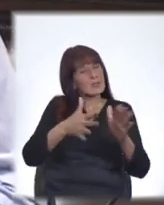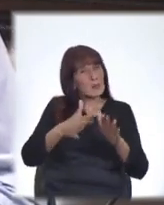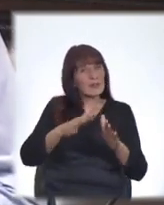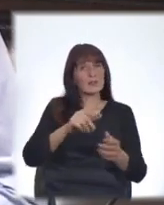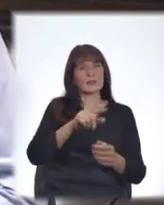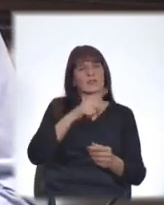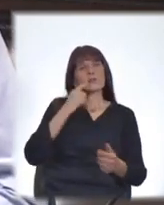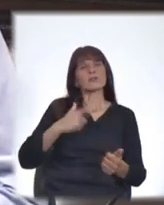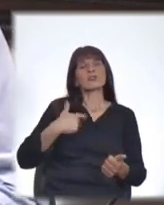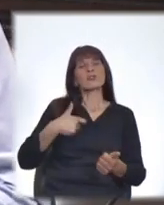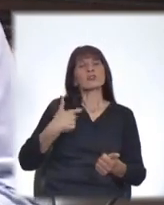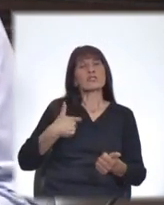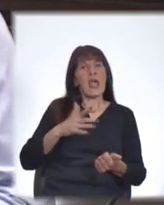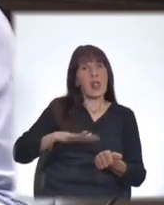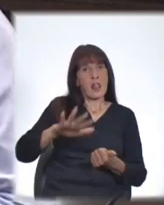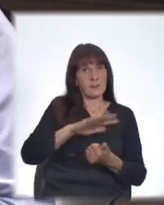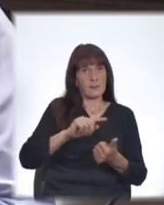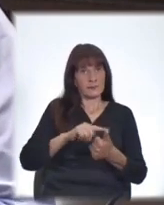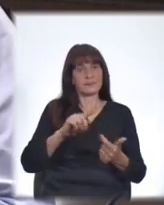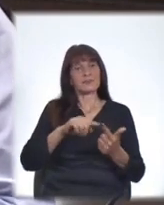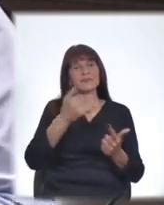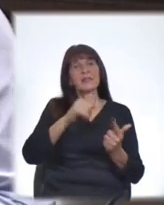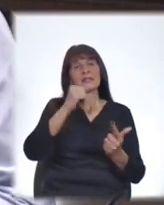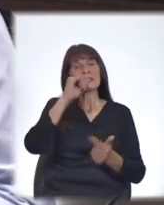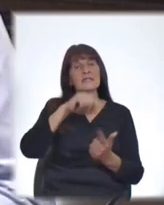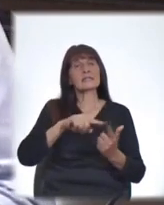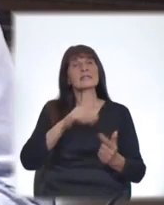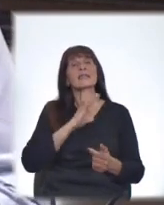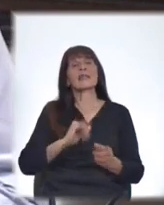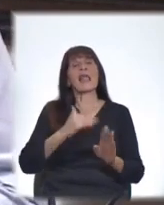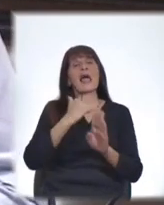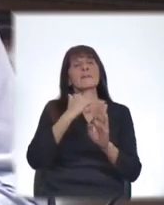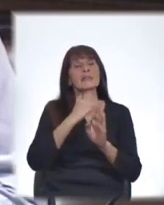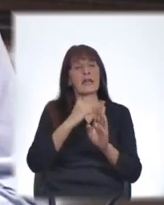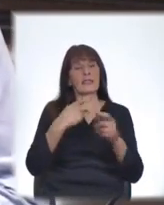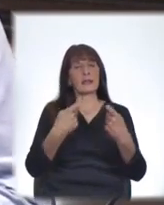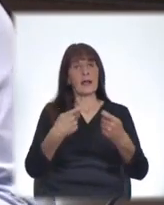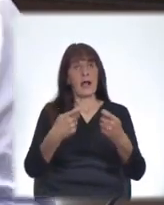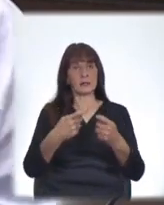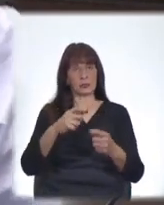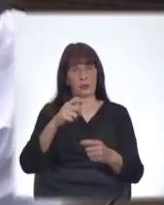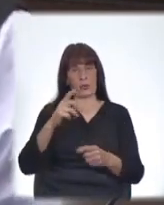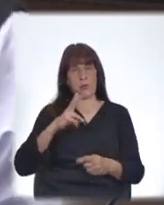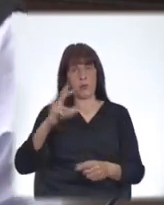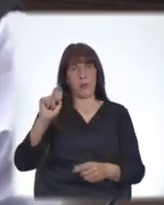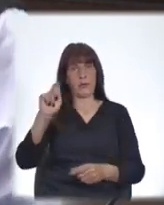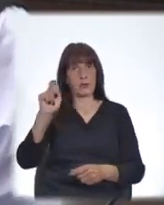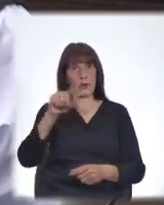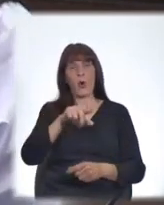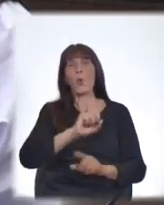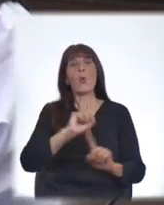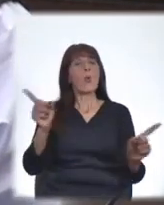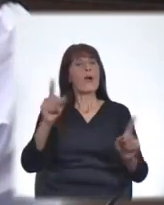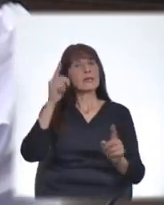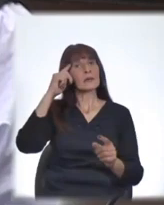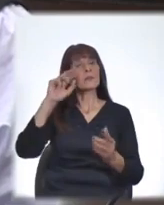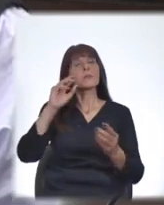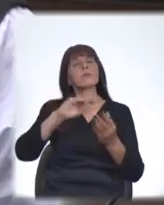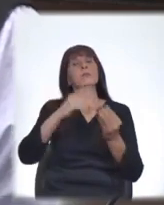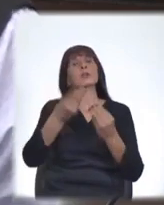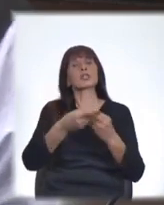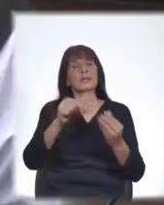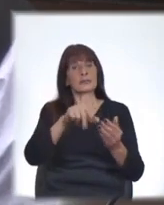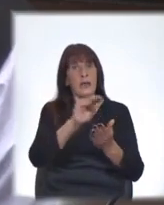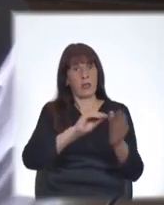seguridad social y los intereses, que representan la mitad del gasto público, no se han proyectado por parte del Poder